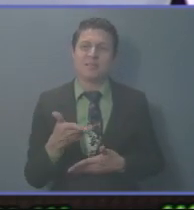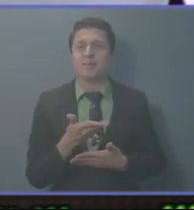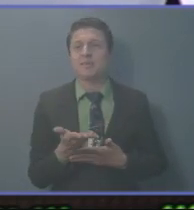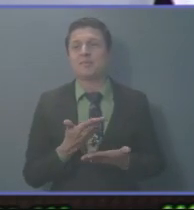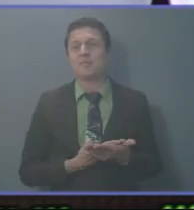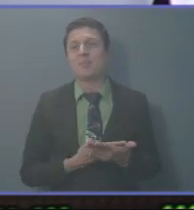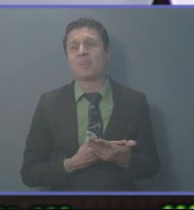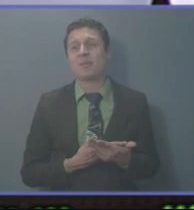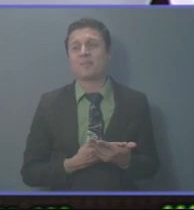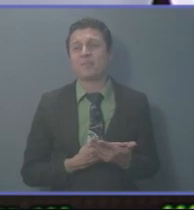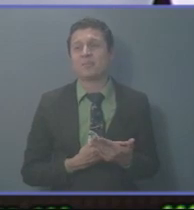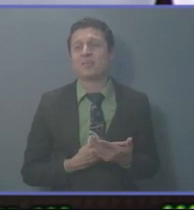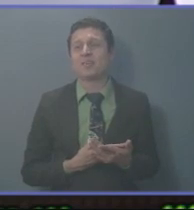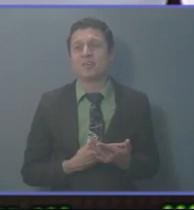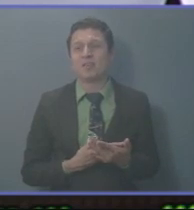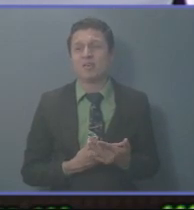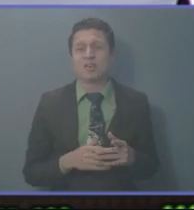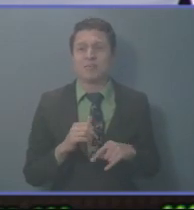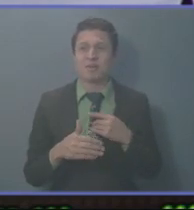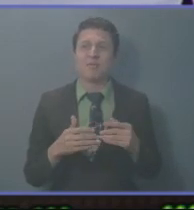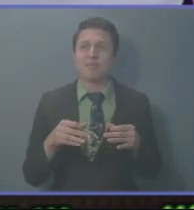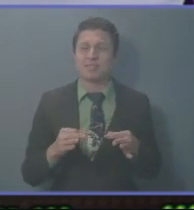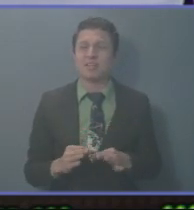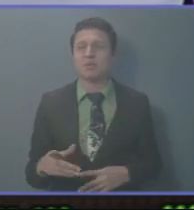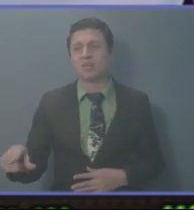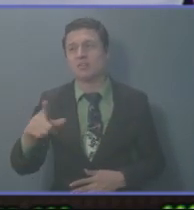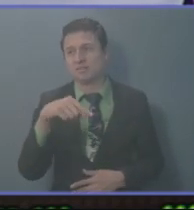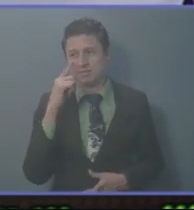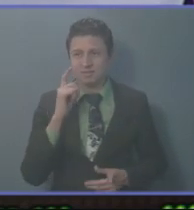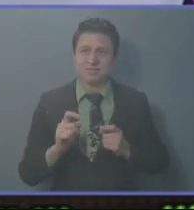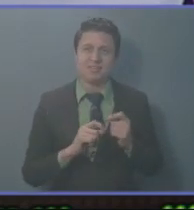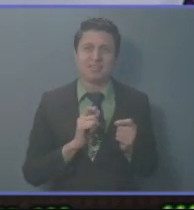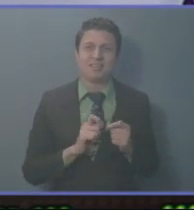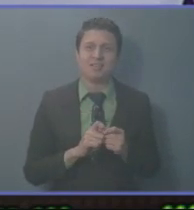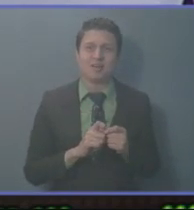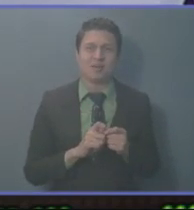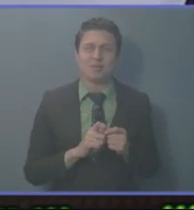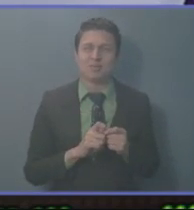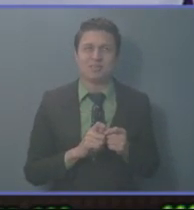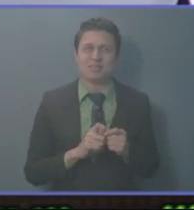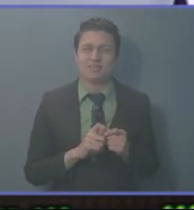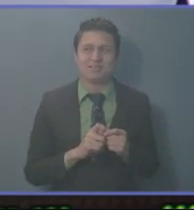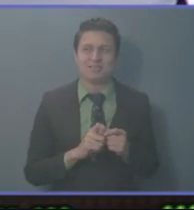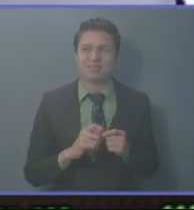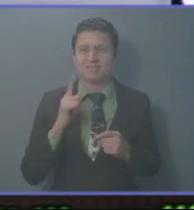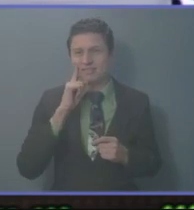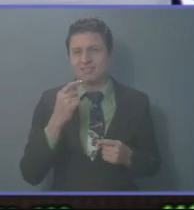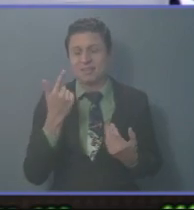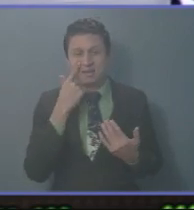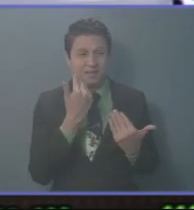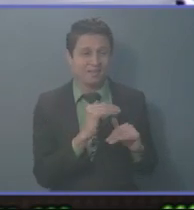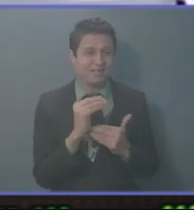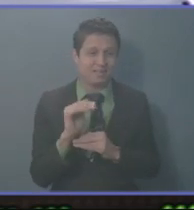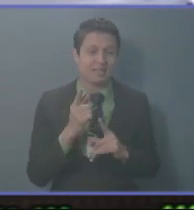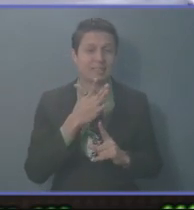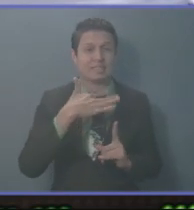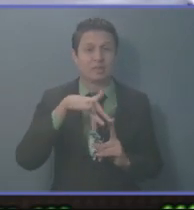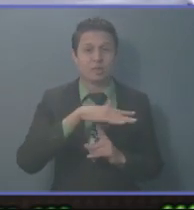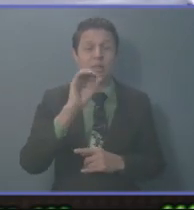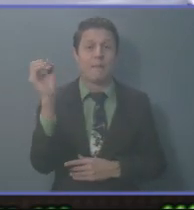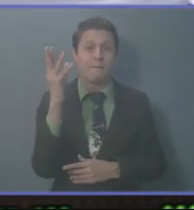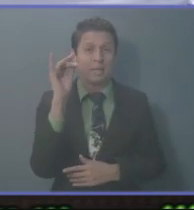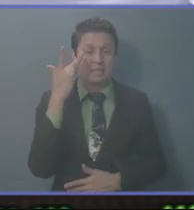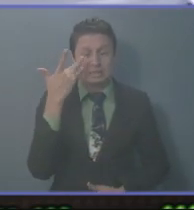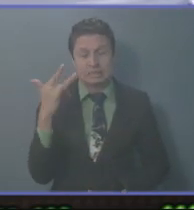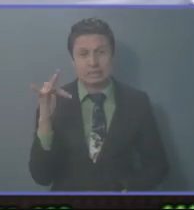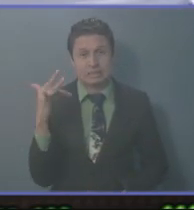Hipotecario de El Salvador S.A. de la situación que se encontraba financieramente y evitar que cayera en situaciones de riesgo